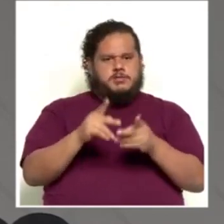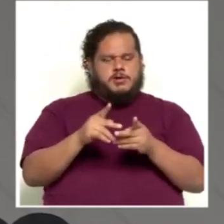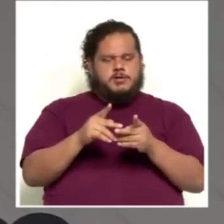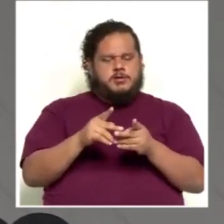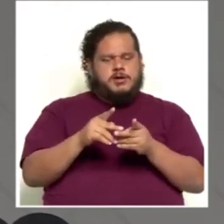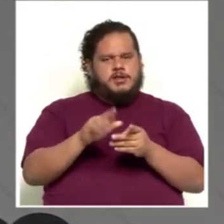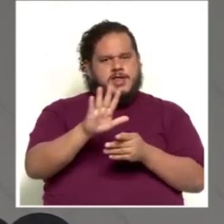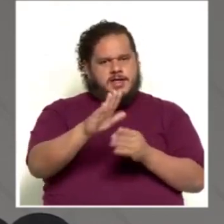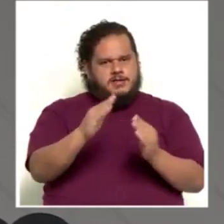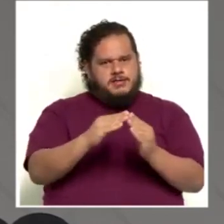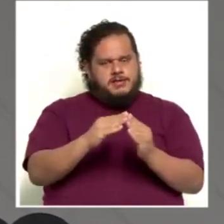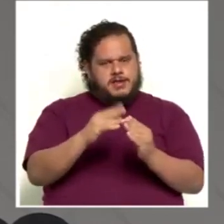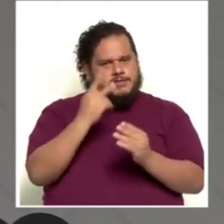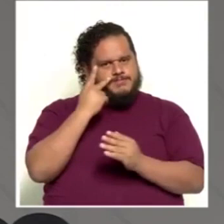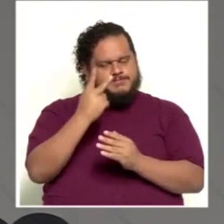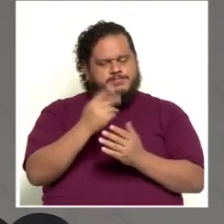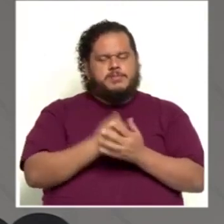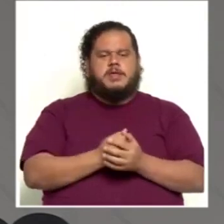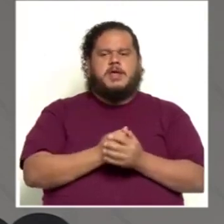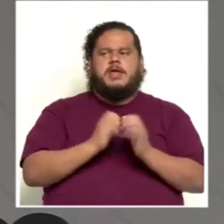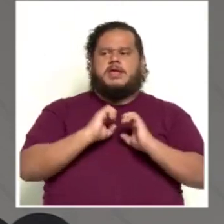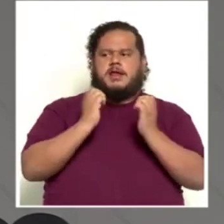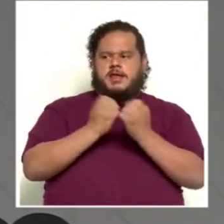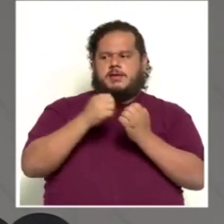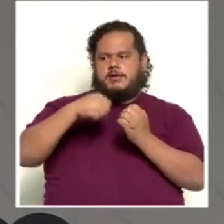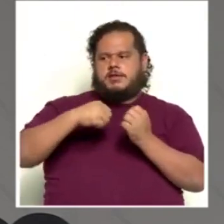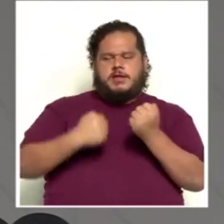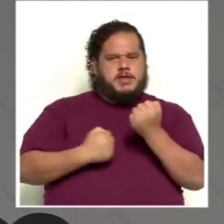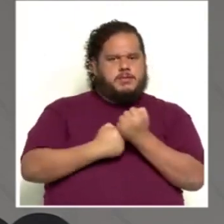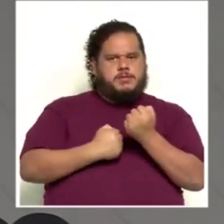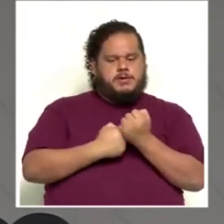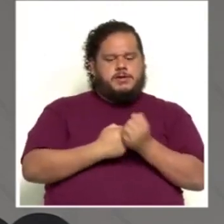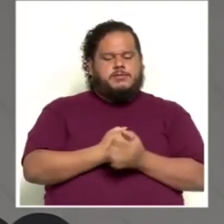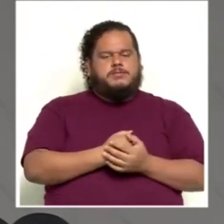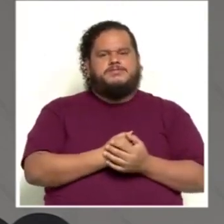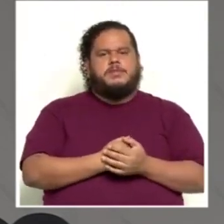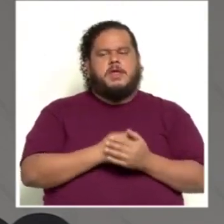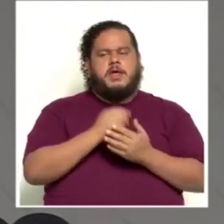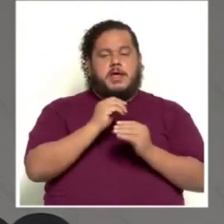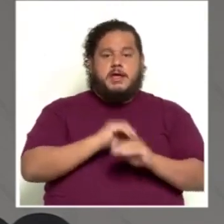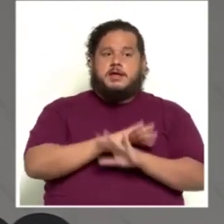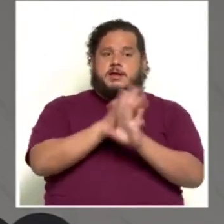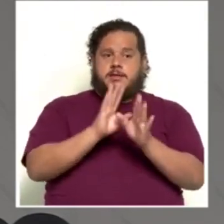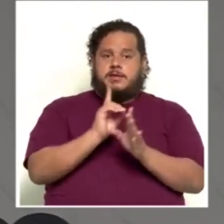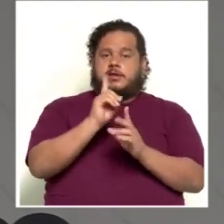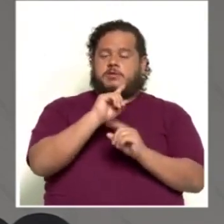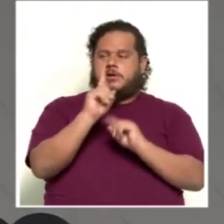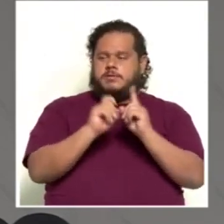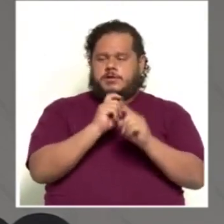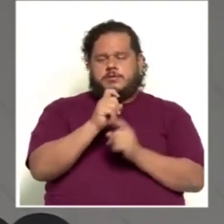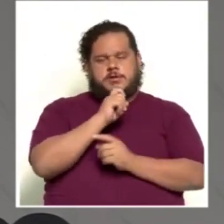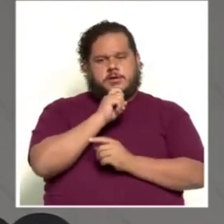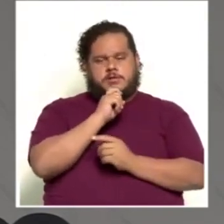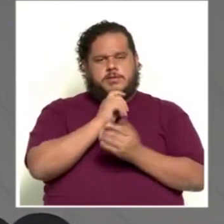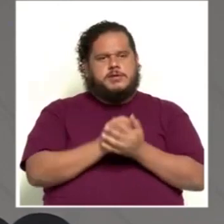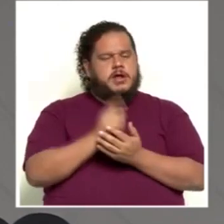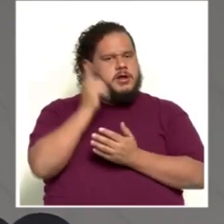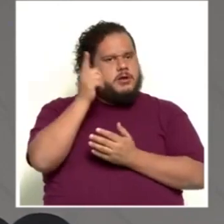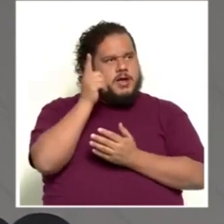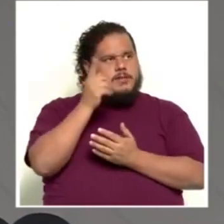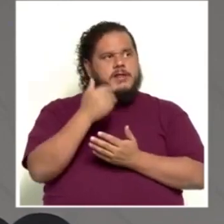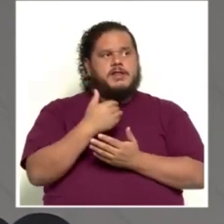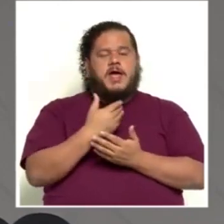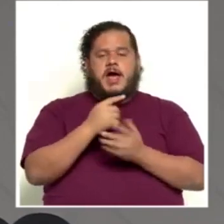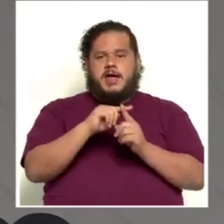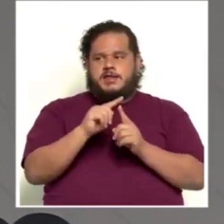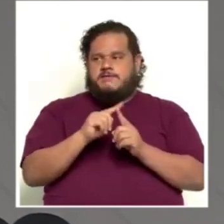esta transmisión, por supuesto al equipo que está aquí apoyando. Evidentemente es una pregunta compleja, ¿verdad? Obviamente hay una serie